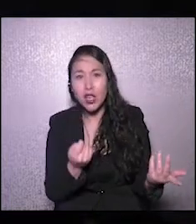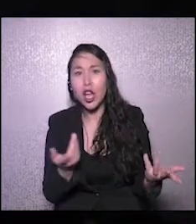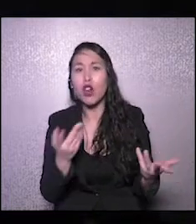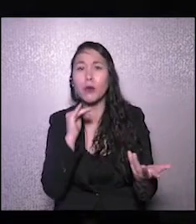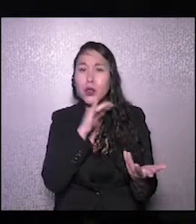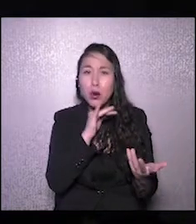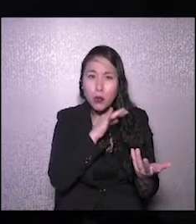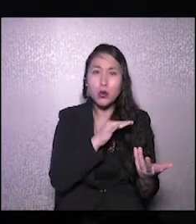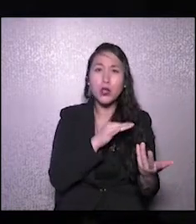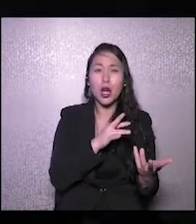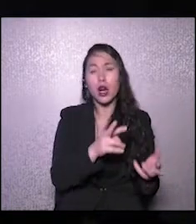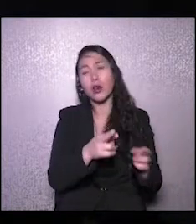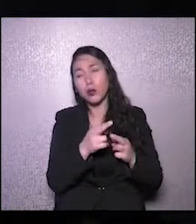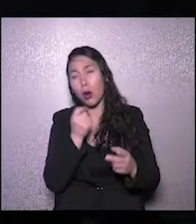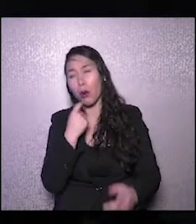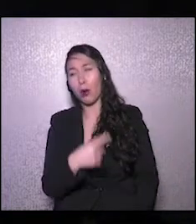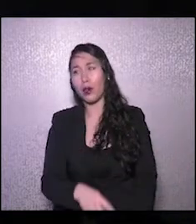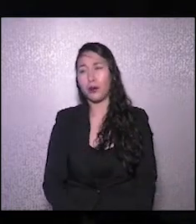tiene.